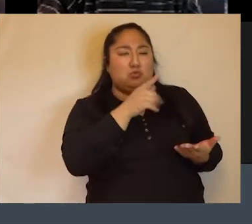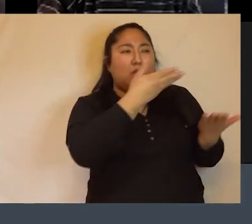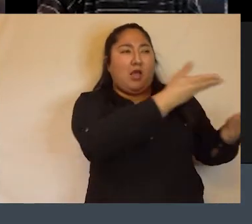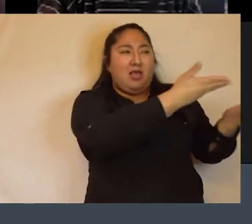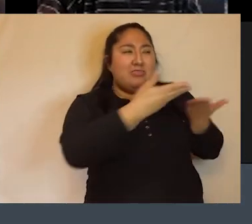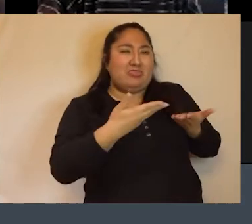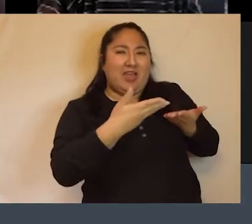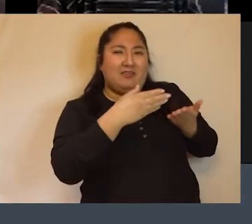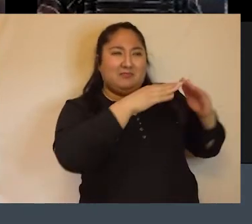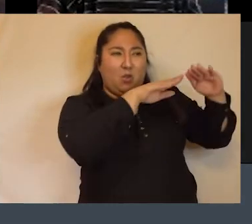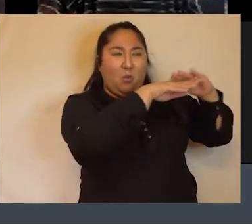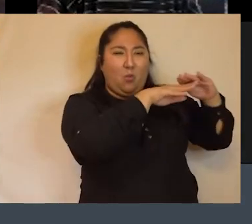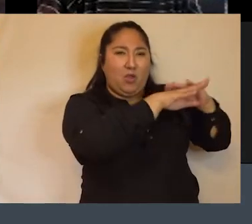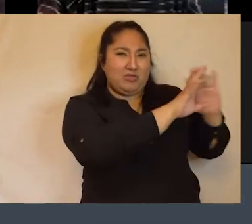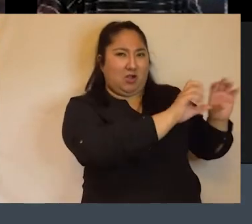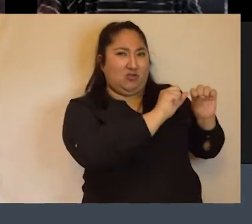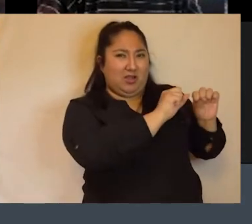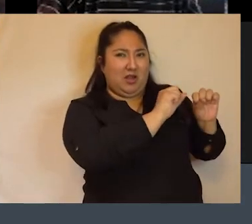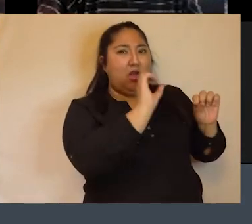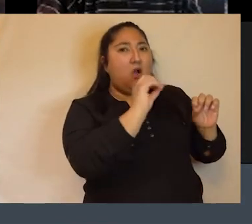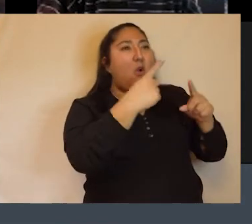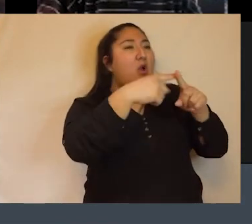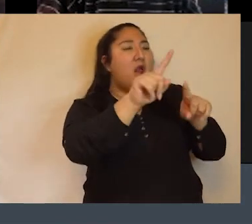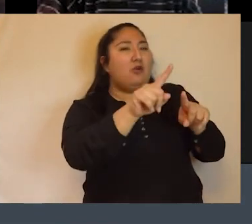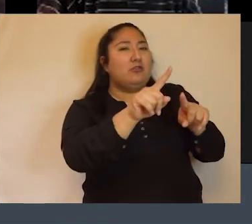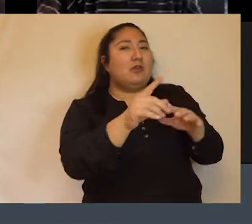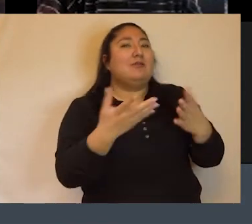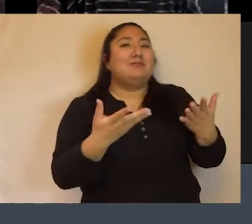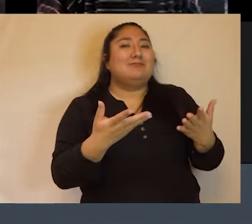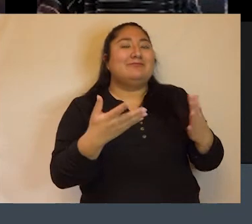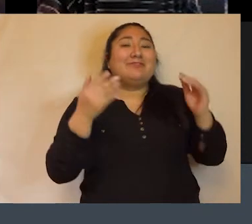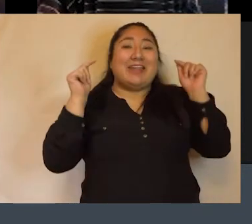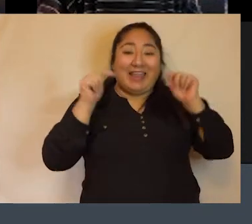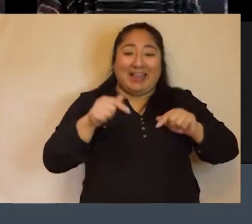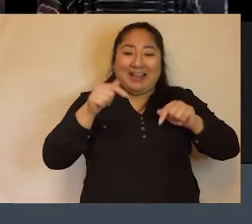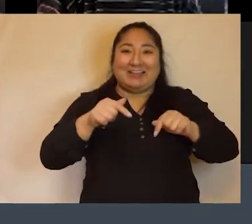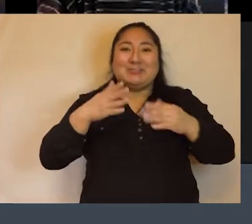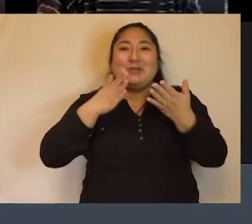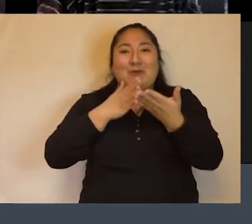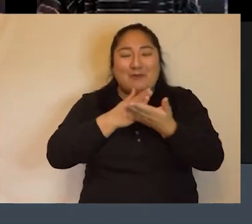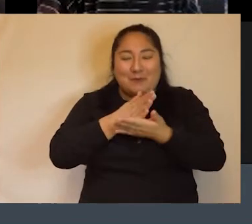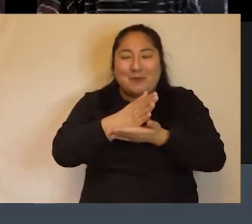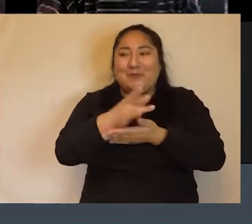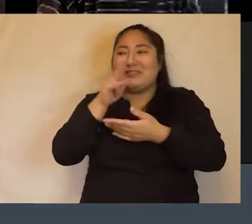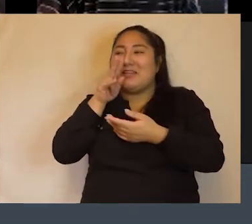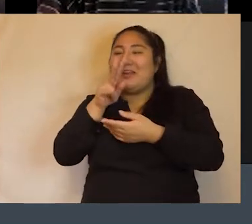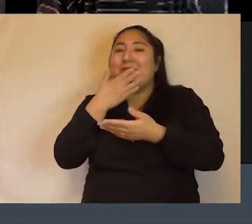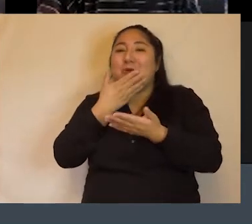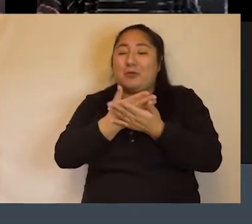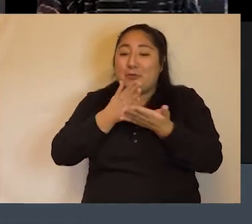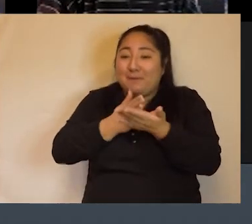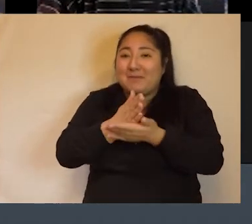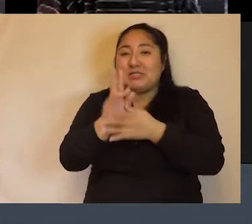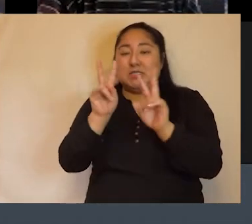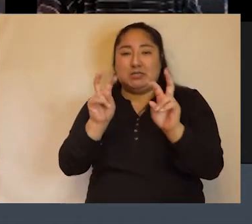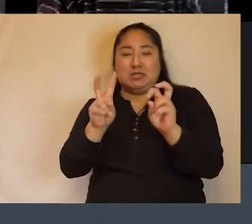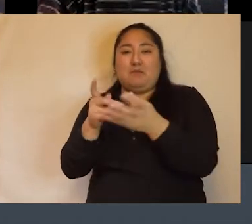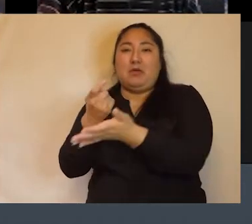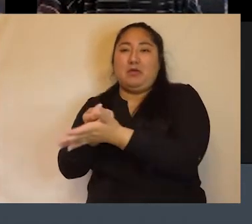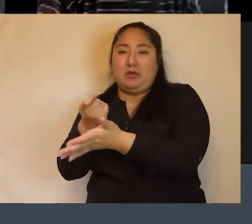o se los van a dar sobre su saldo cero? Eso lo vamos a saber solamente cuando empiecen a salir los